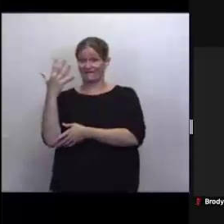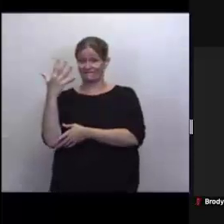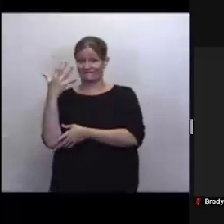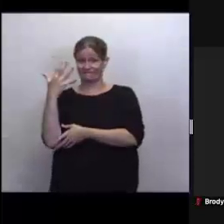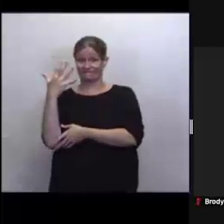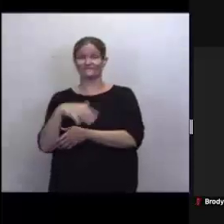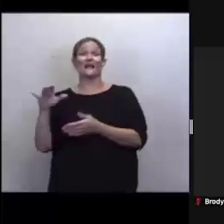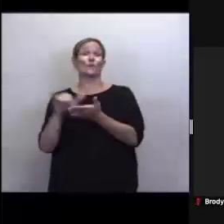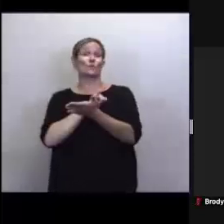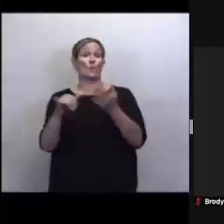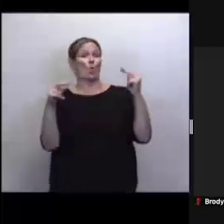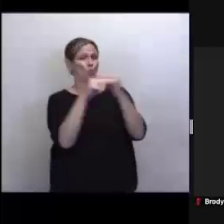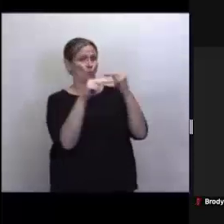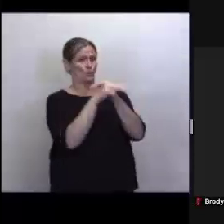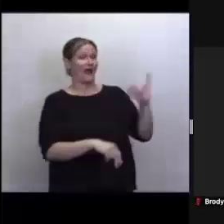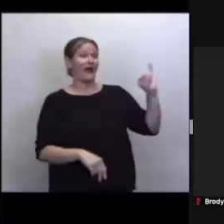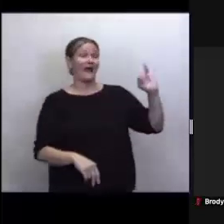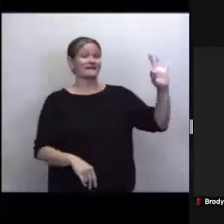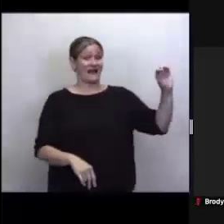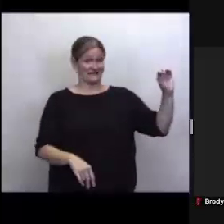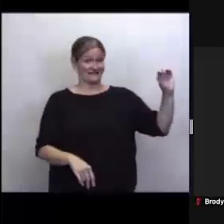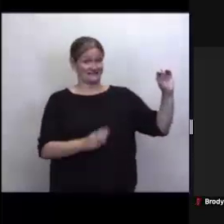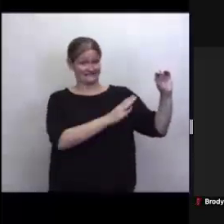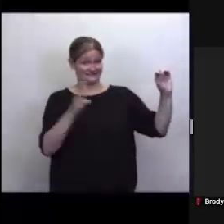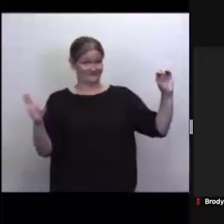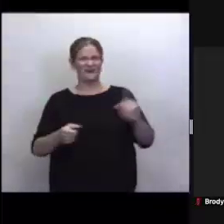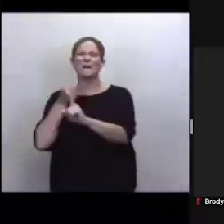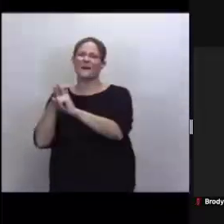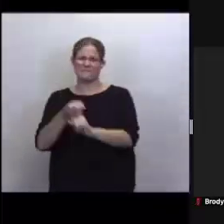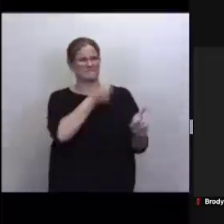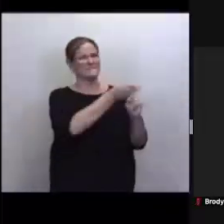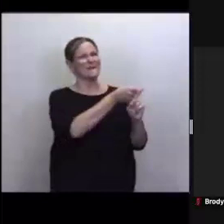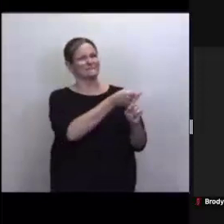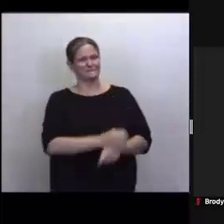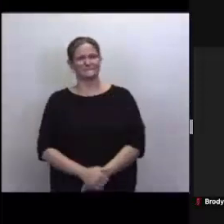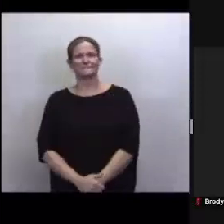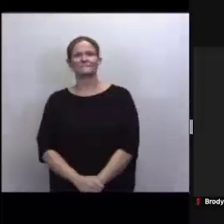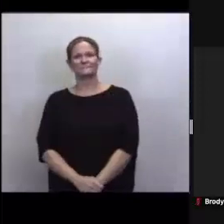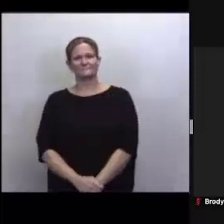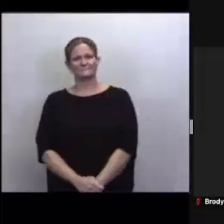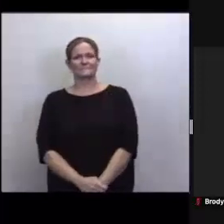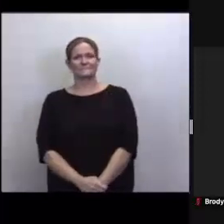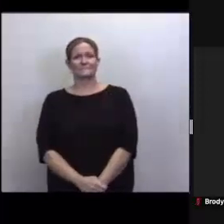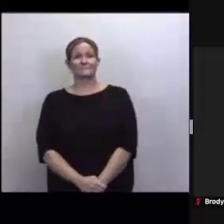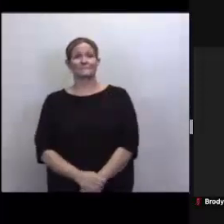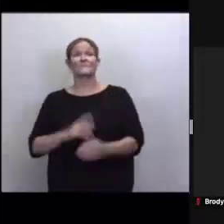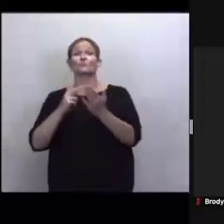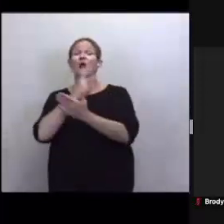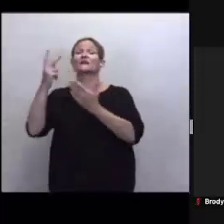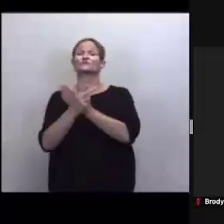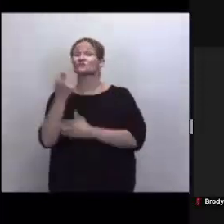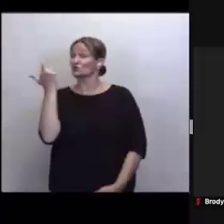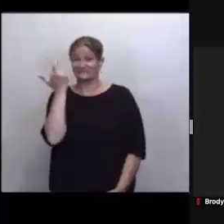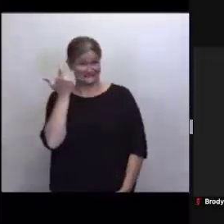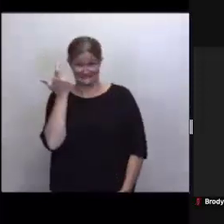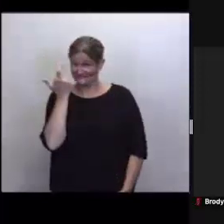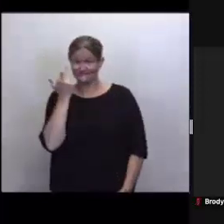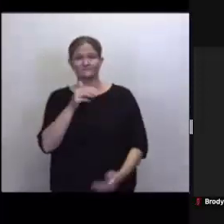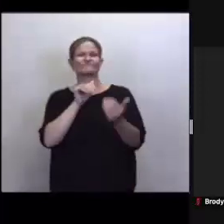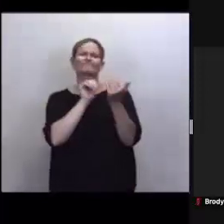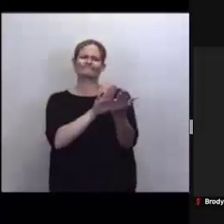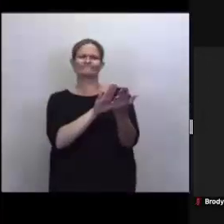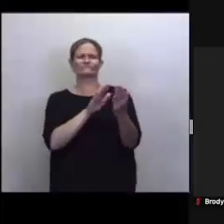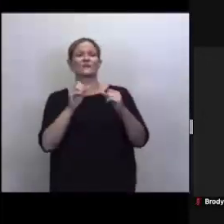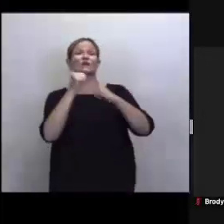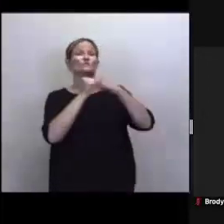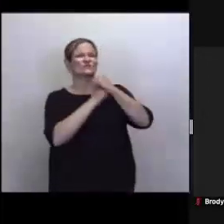I-480 entre la ruta 5 del estado de Nueva York y la autopista del estado de Nueva York I-90. El